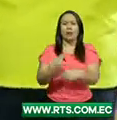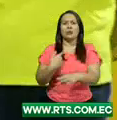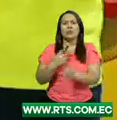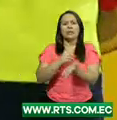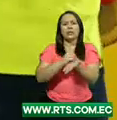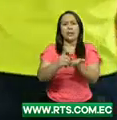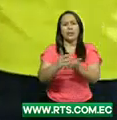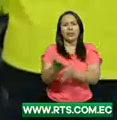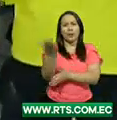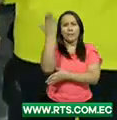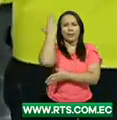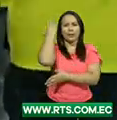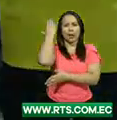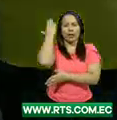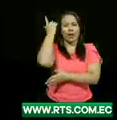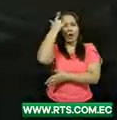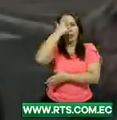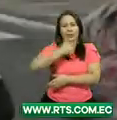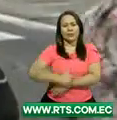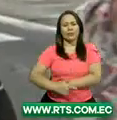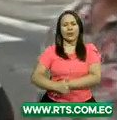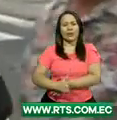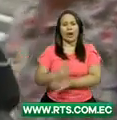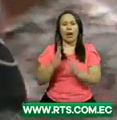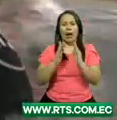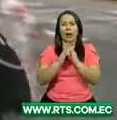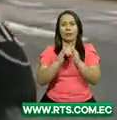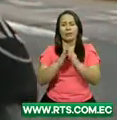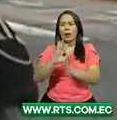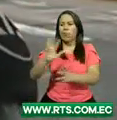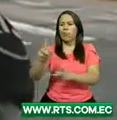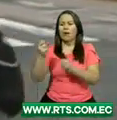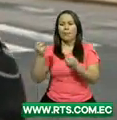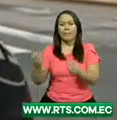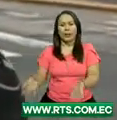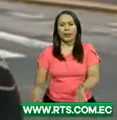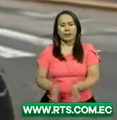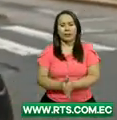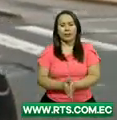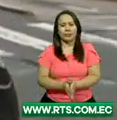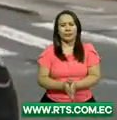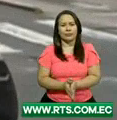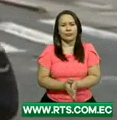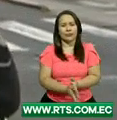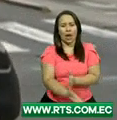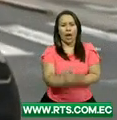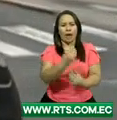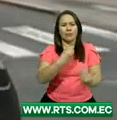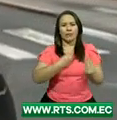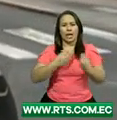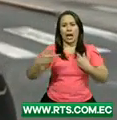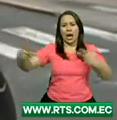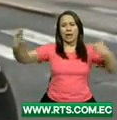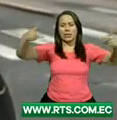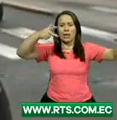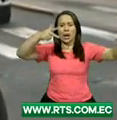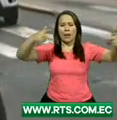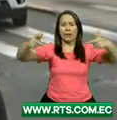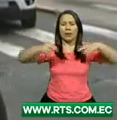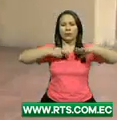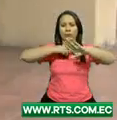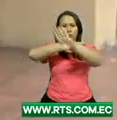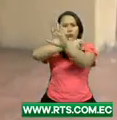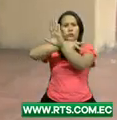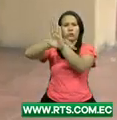pasada a una vecina le abrieron el departamento del séptimo piso si las cámaras están a la subida